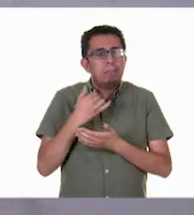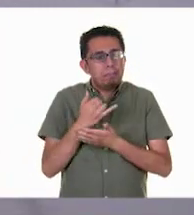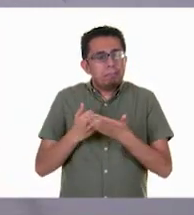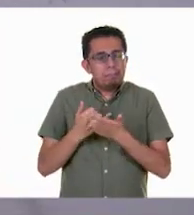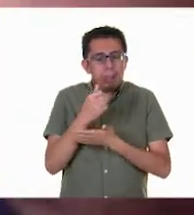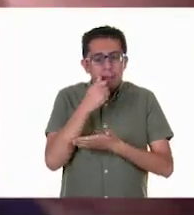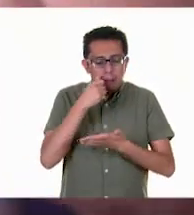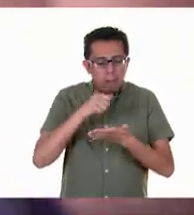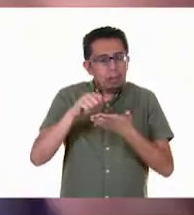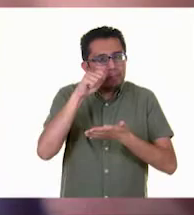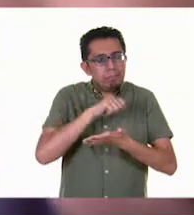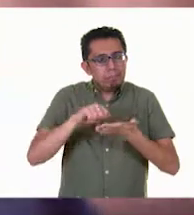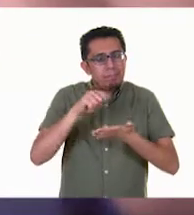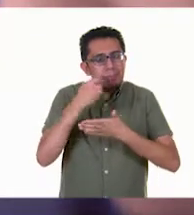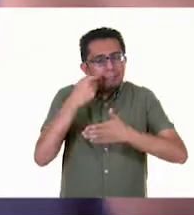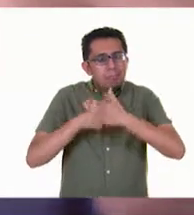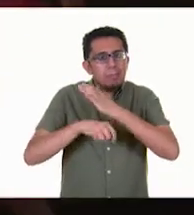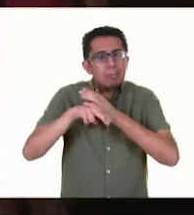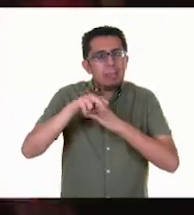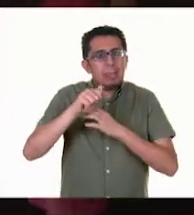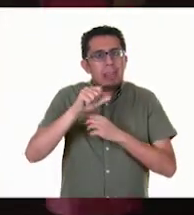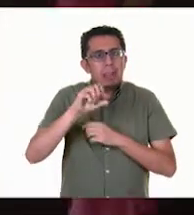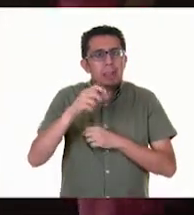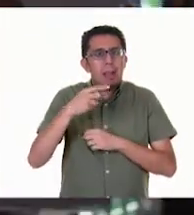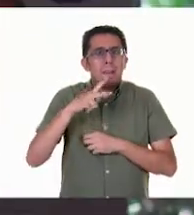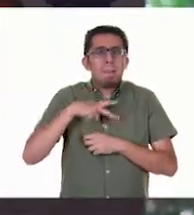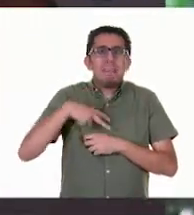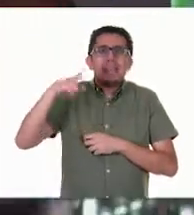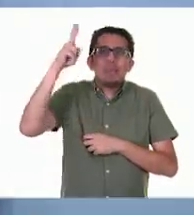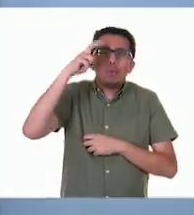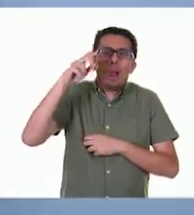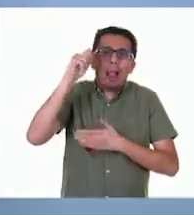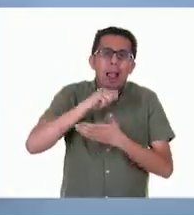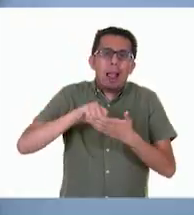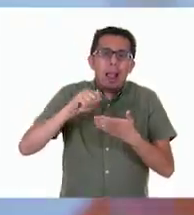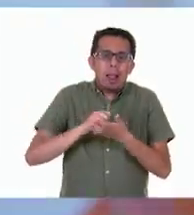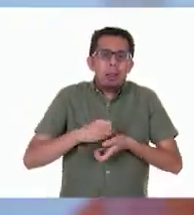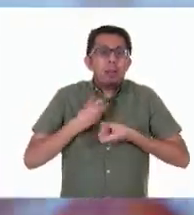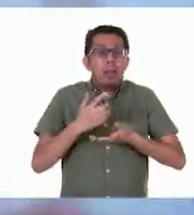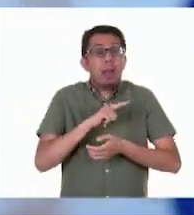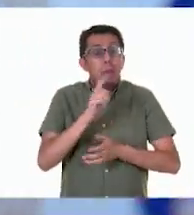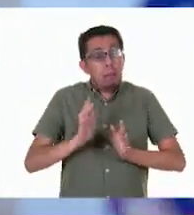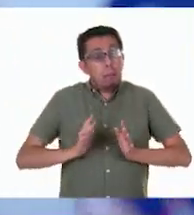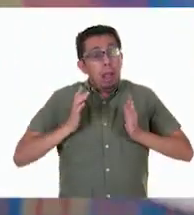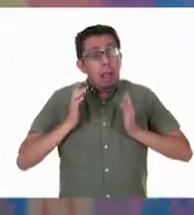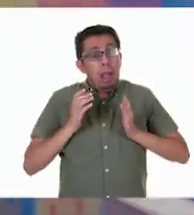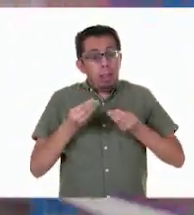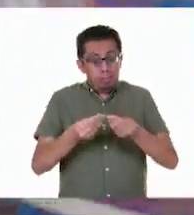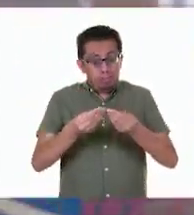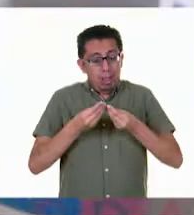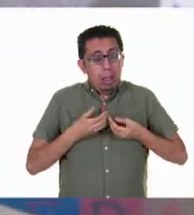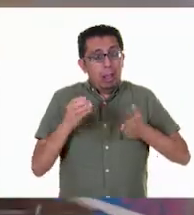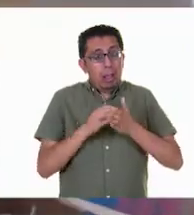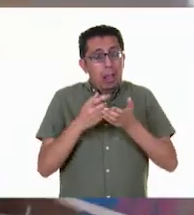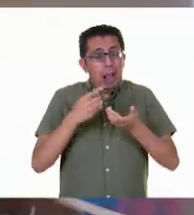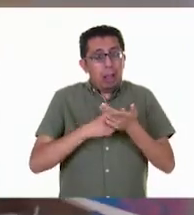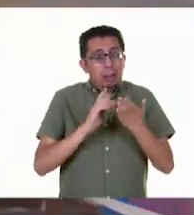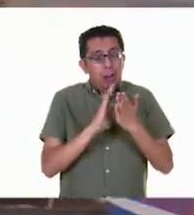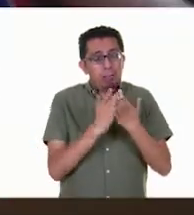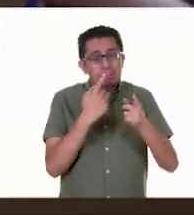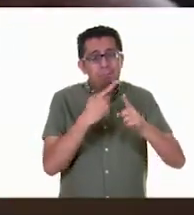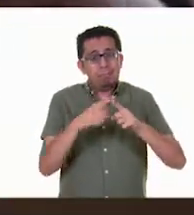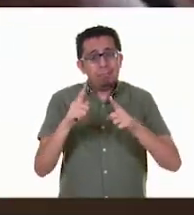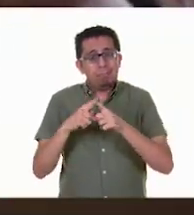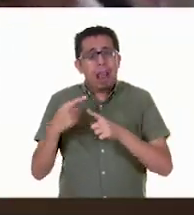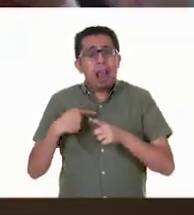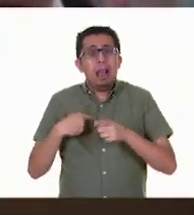a la NASA para contarles mi sueño. Para mi sorpresa y la de mi familia, tiempo después llegó una caja llena de libros que abrieron mi